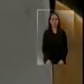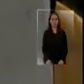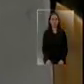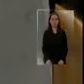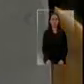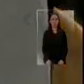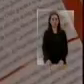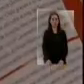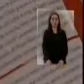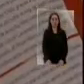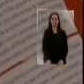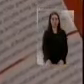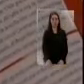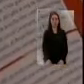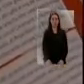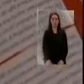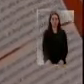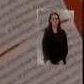Llegó Mister Chile.